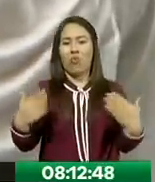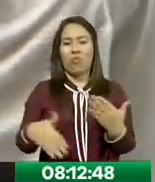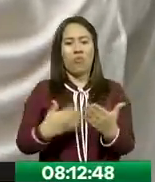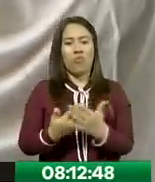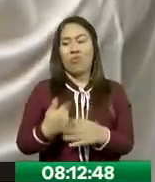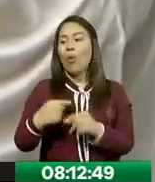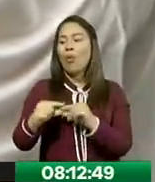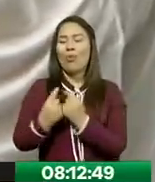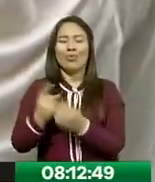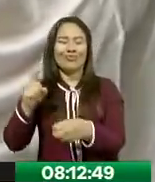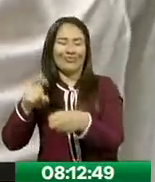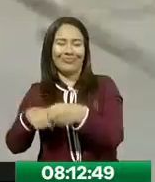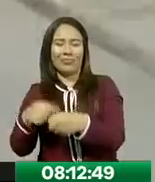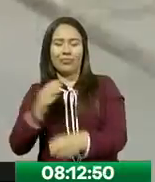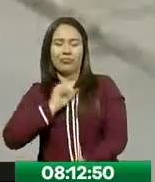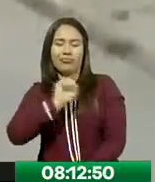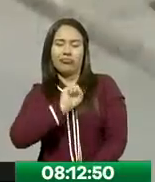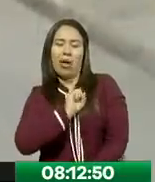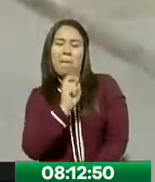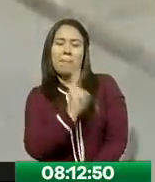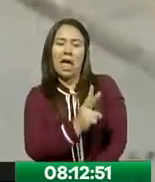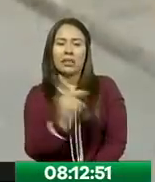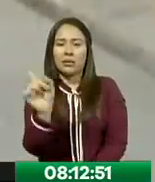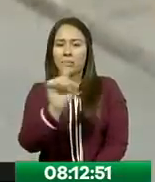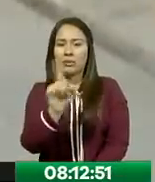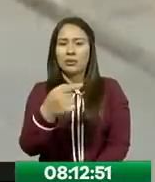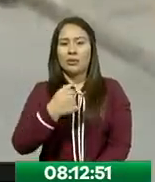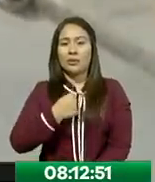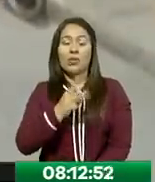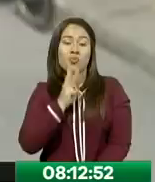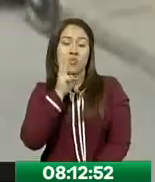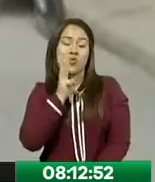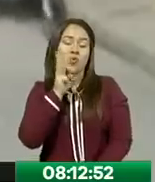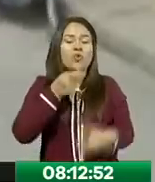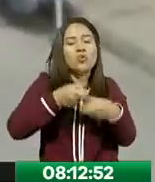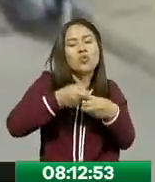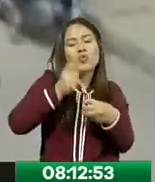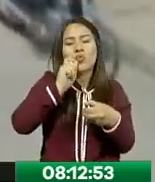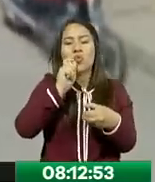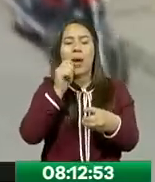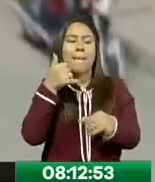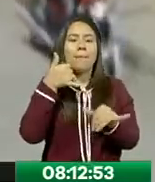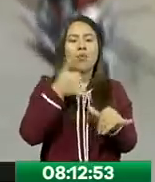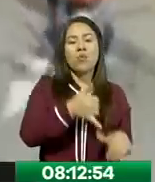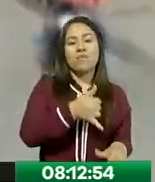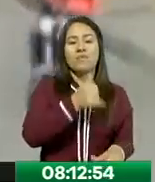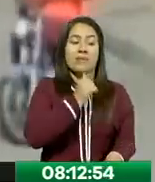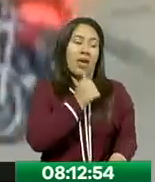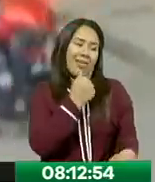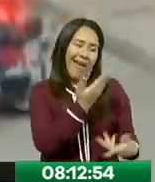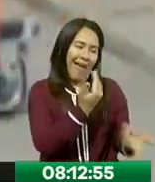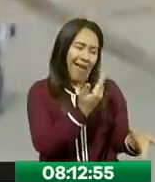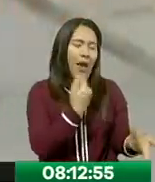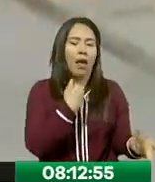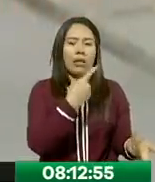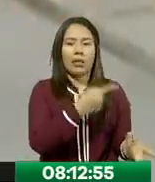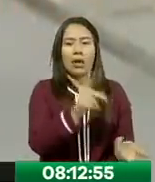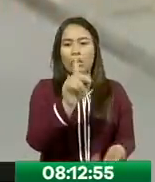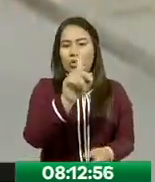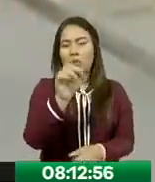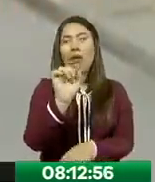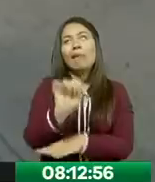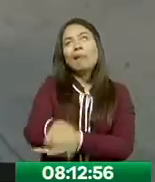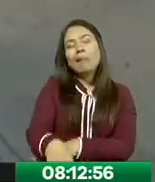es del grupo, no es mi pana, no es el que me tiro los huizcachos en los clubes privados. Por eso no le pares